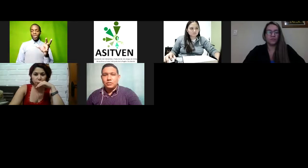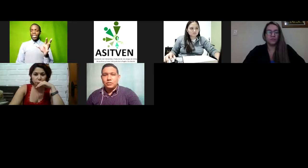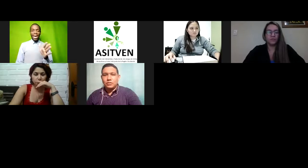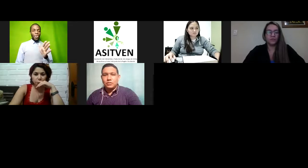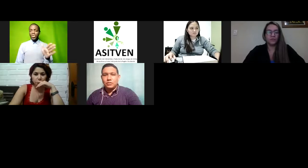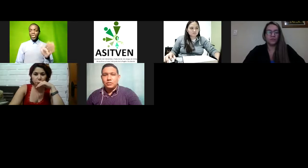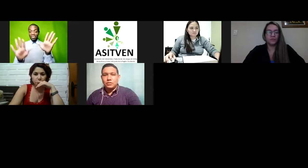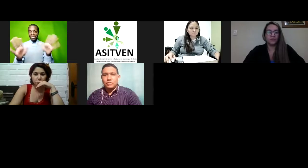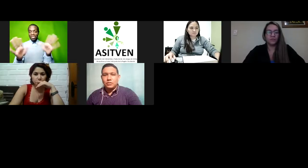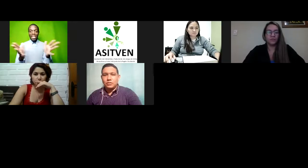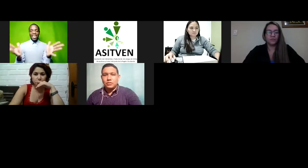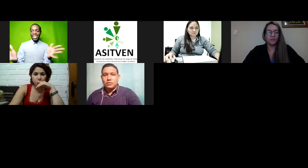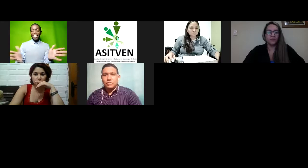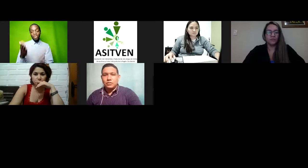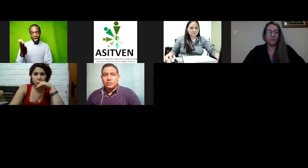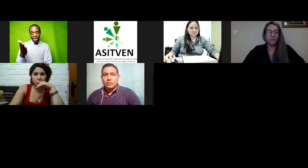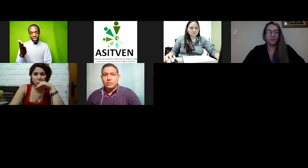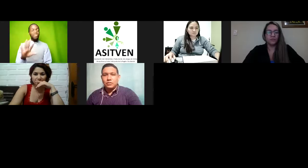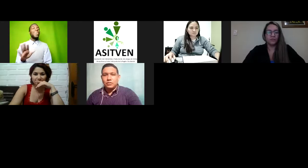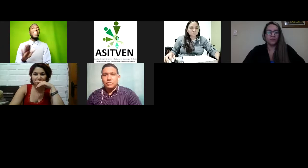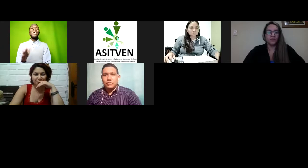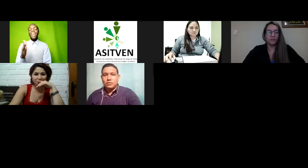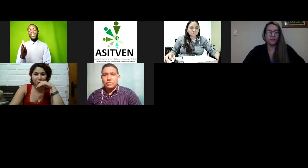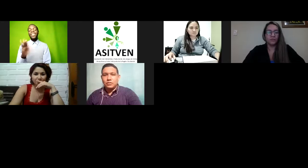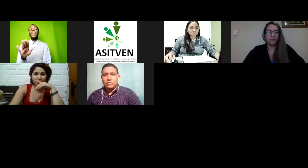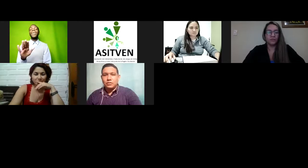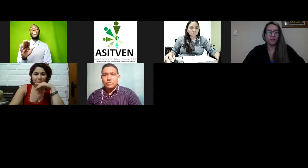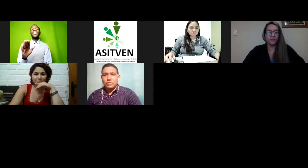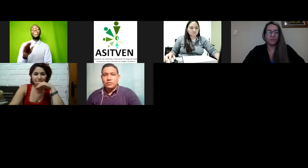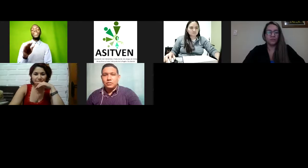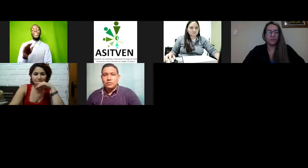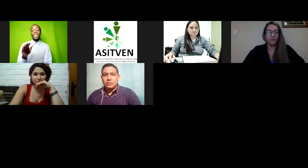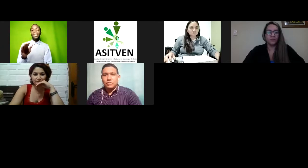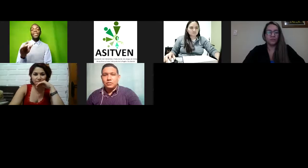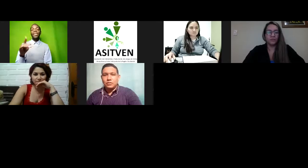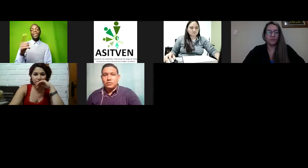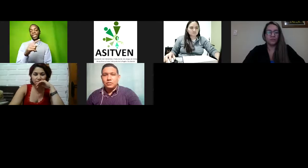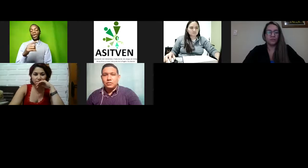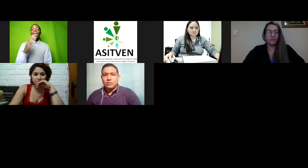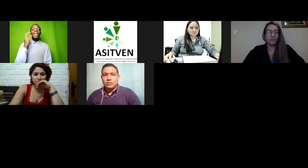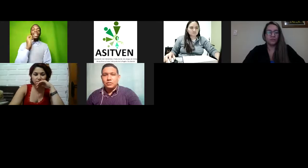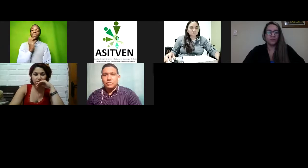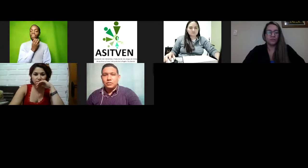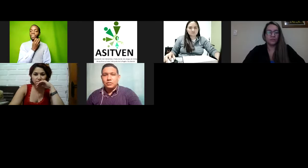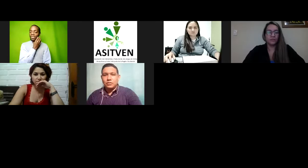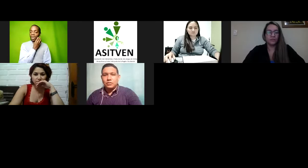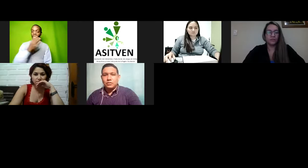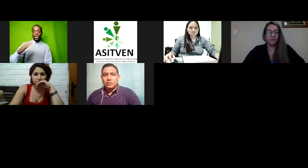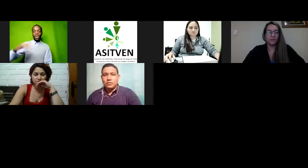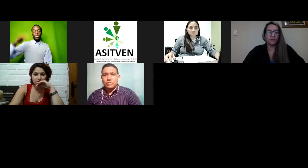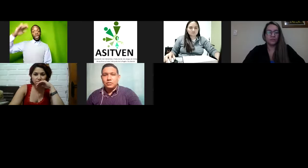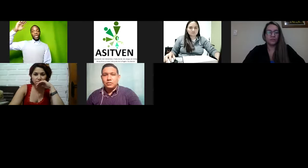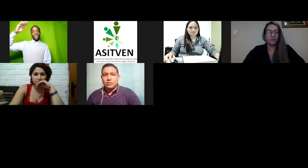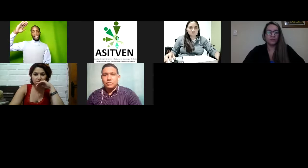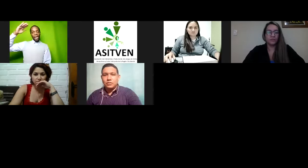a Juan Drueta, ¿quién es a Juan Drueta? Ustedes dirán, ¿quién es? Bueno, ahí lo dicen. Ahí está, dicen quién es. Si no es el que tiene más barba, no